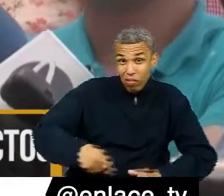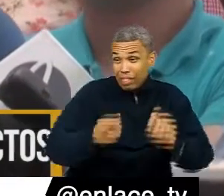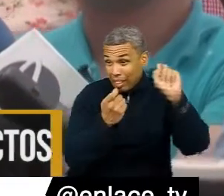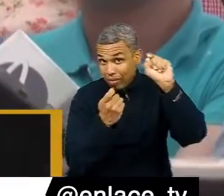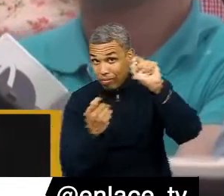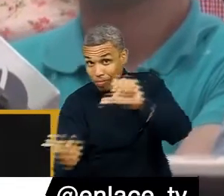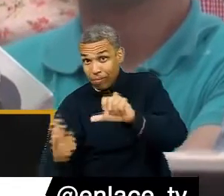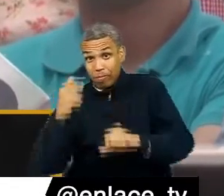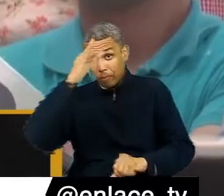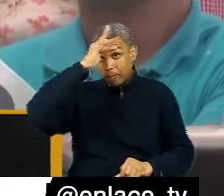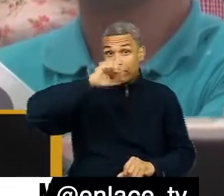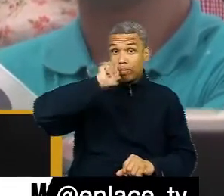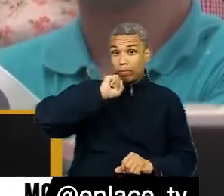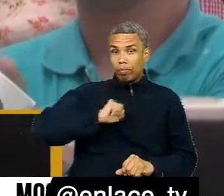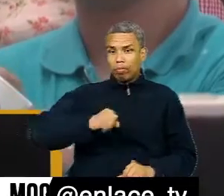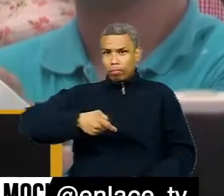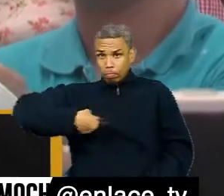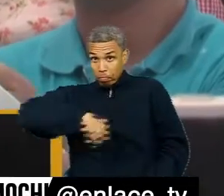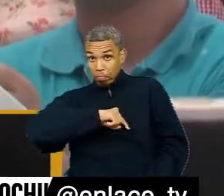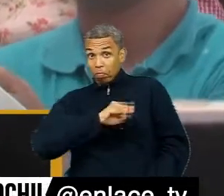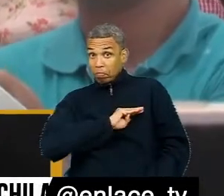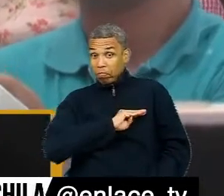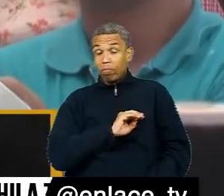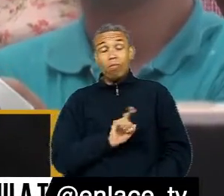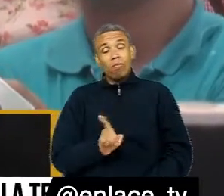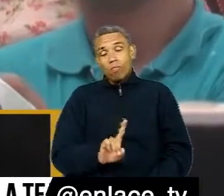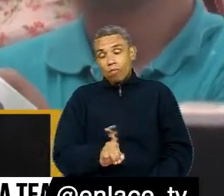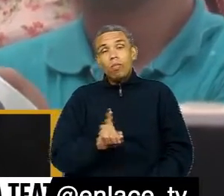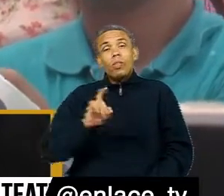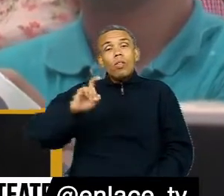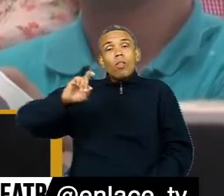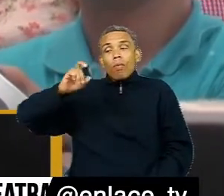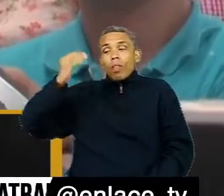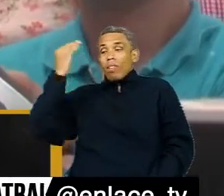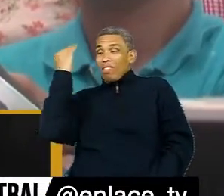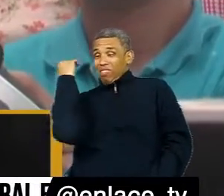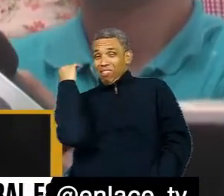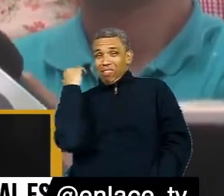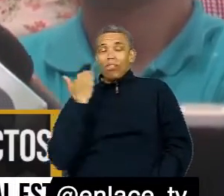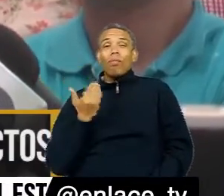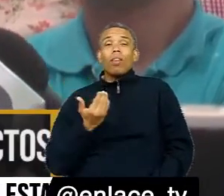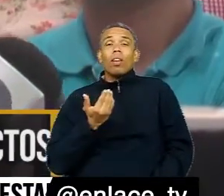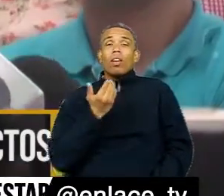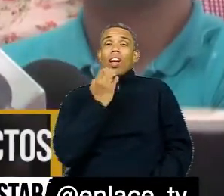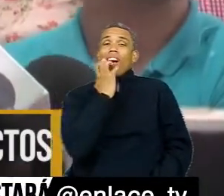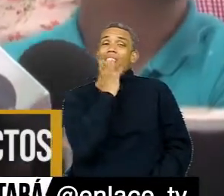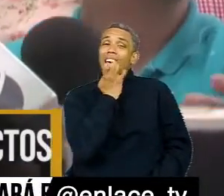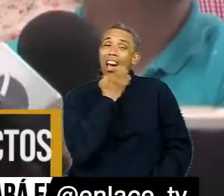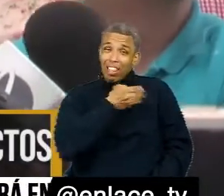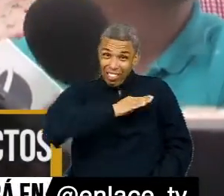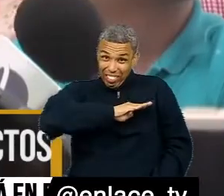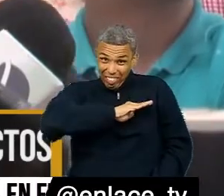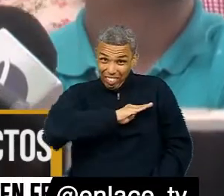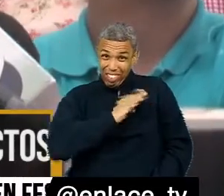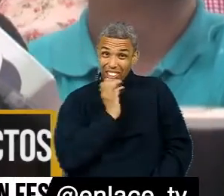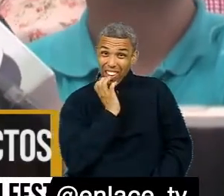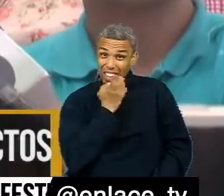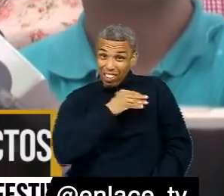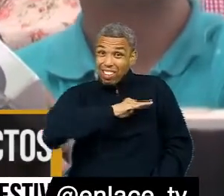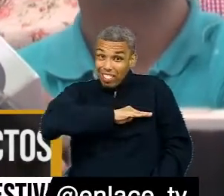no son plata nuestra, plata del gobierno pasado. Nos le entregaron el pedido por ahí en febrero o